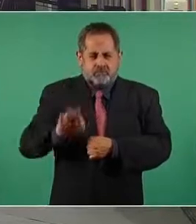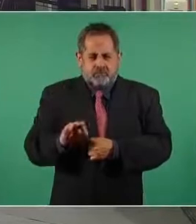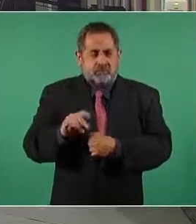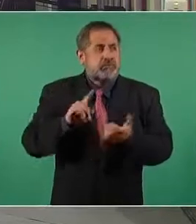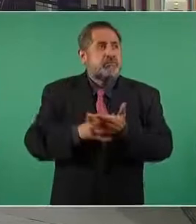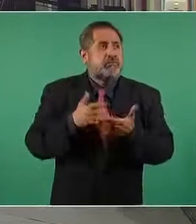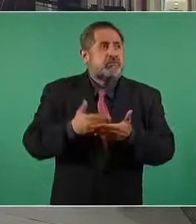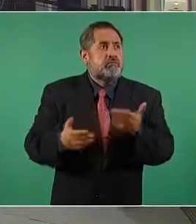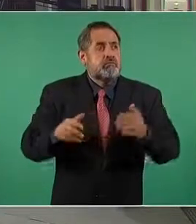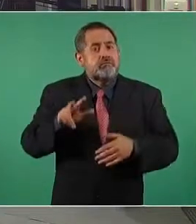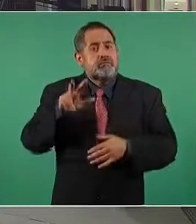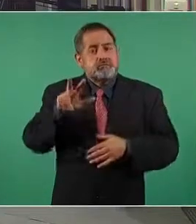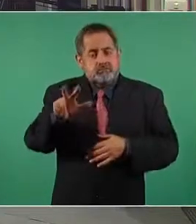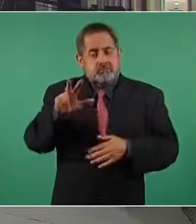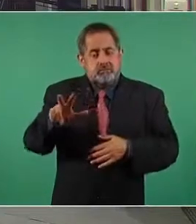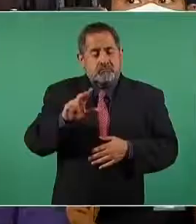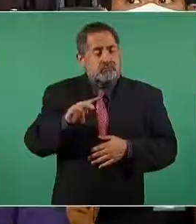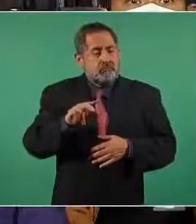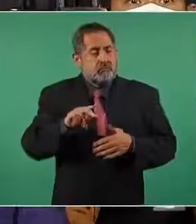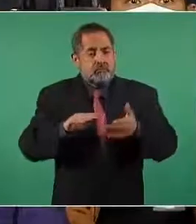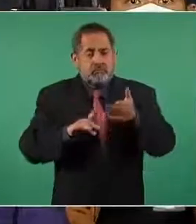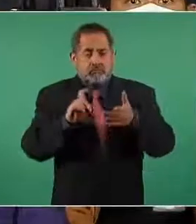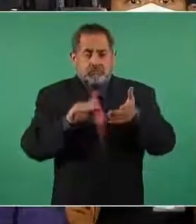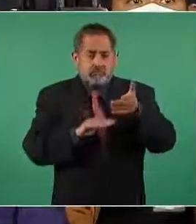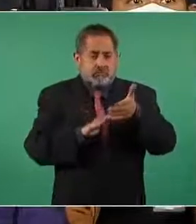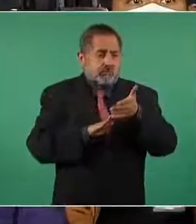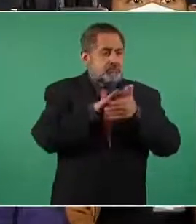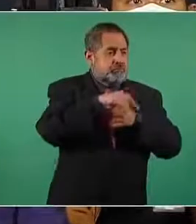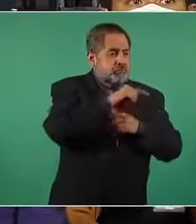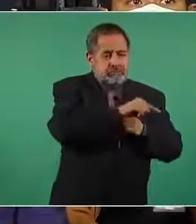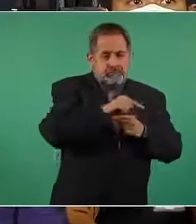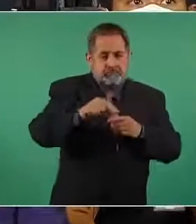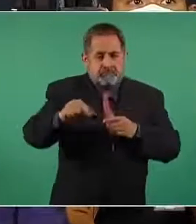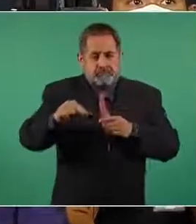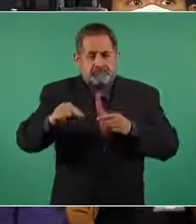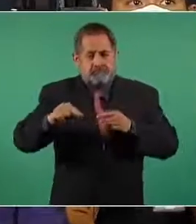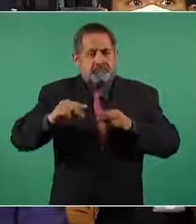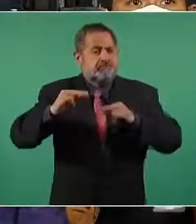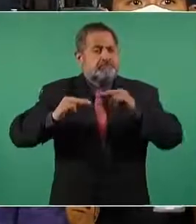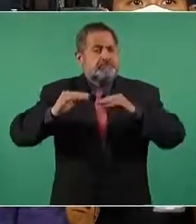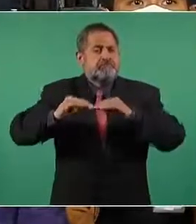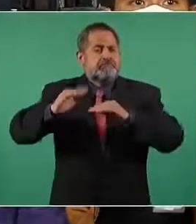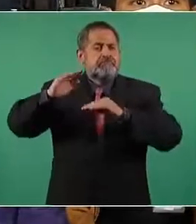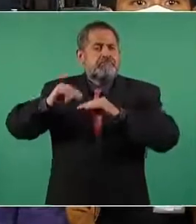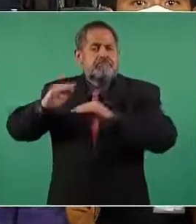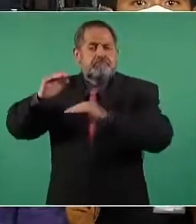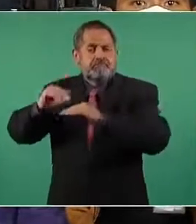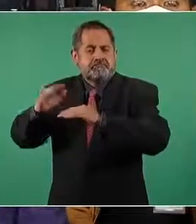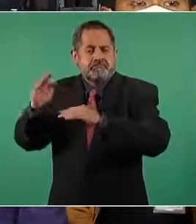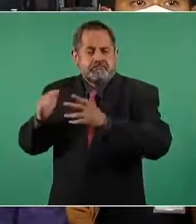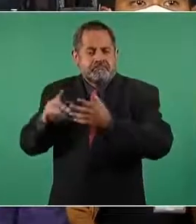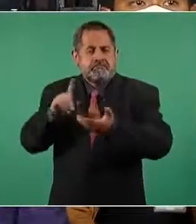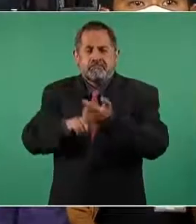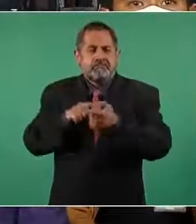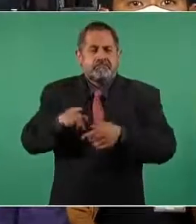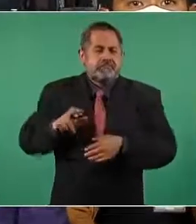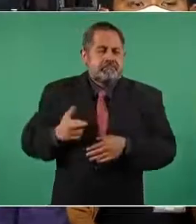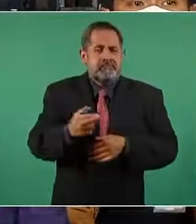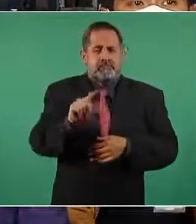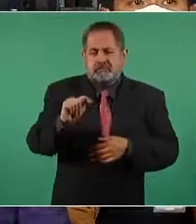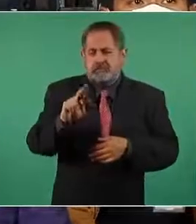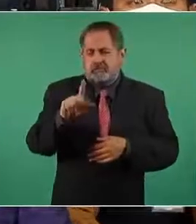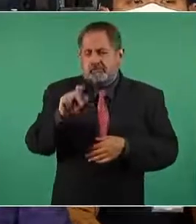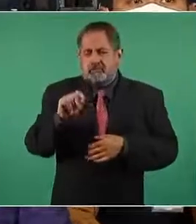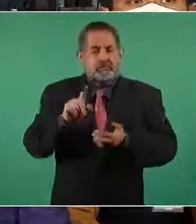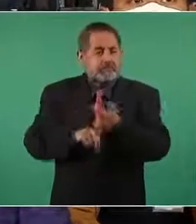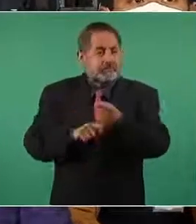18 presas que están prácticamente pues por arriba de sus niveles. particularmente del río Tula, pues se habla de